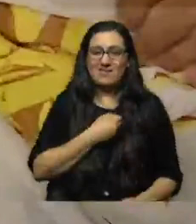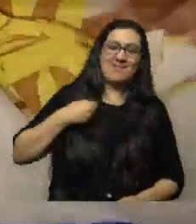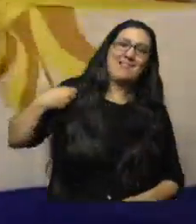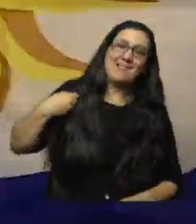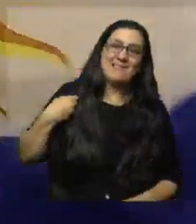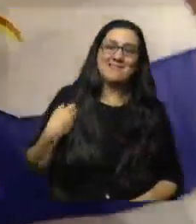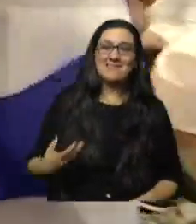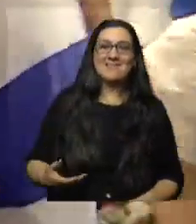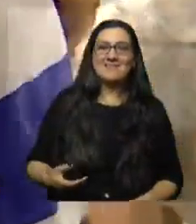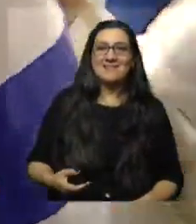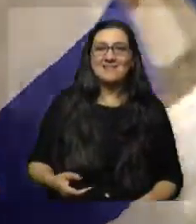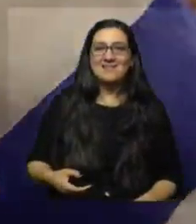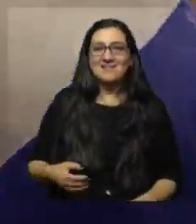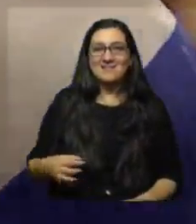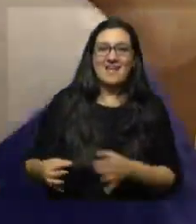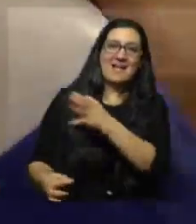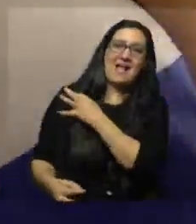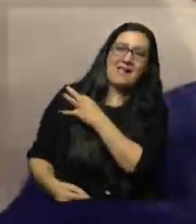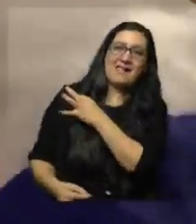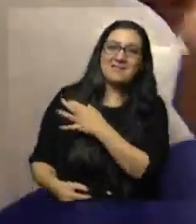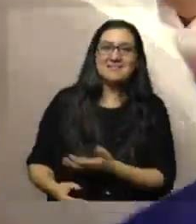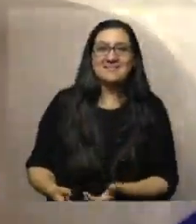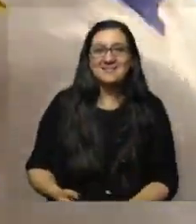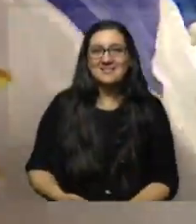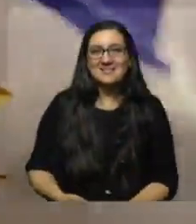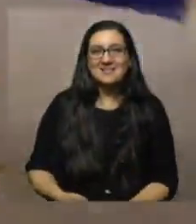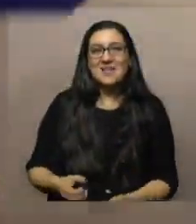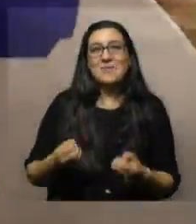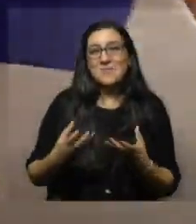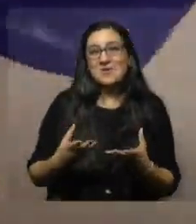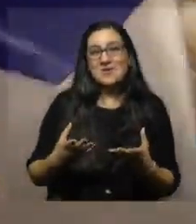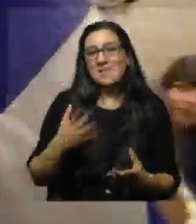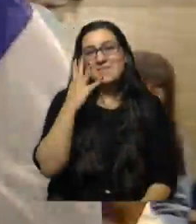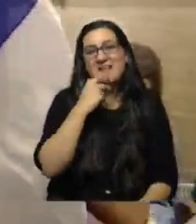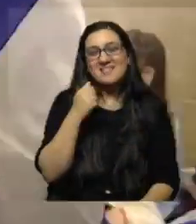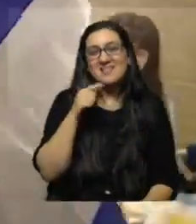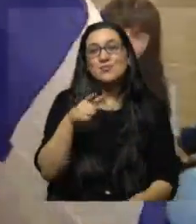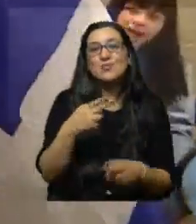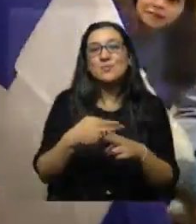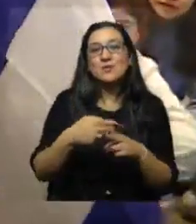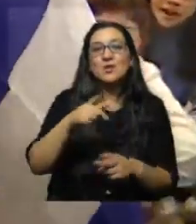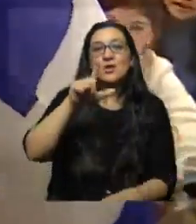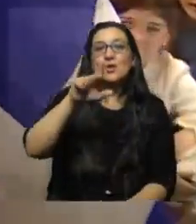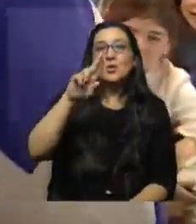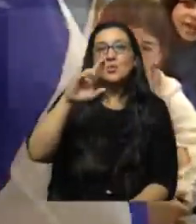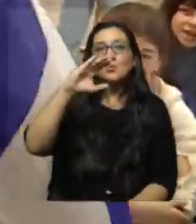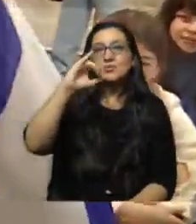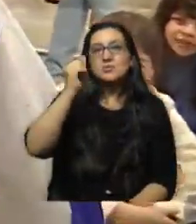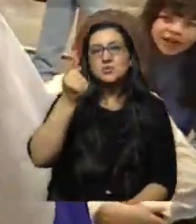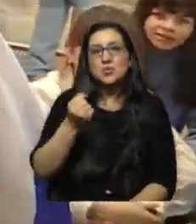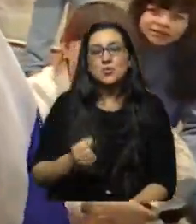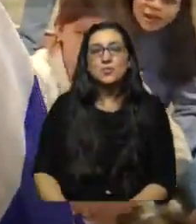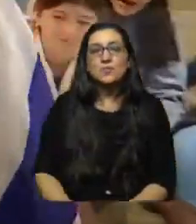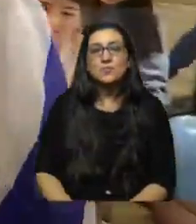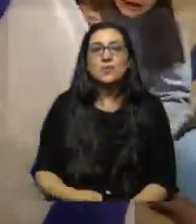costado, ¿no? Casi prendida del ojal. Bueno, nada, el folclore escolar, nada, me encanta. ¿Cómo es su nombre? Lucio. Bien, ¿cómo surgió la